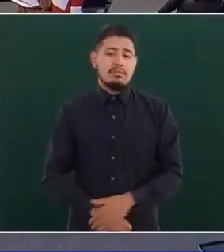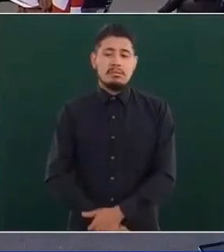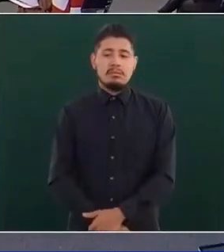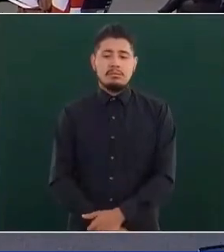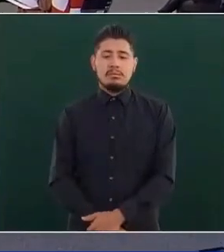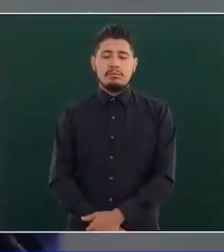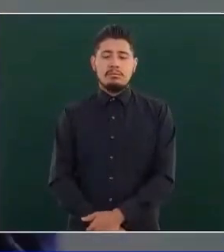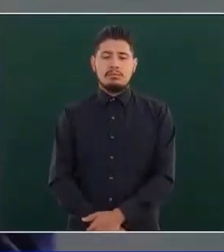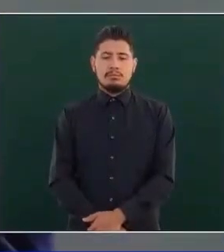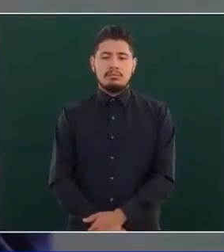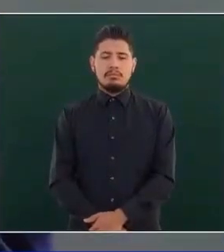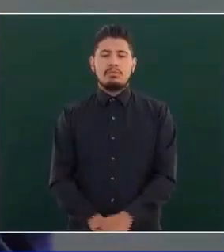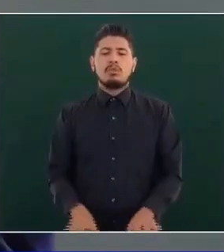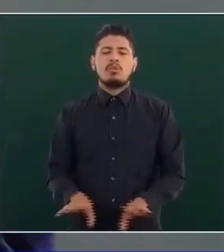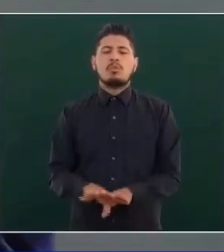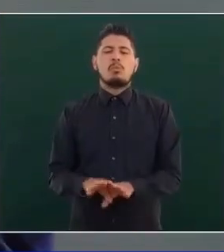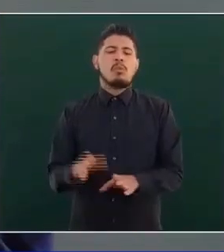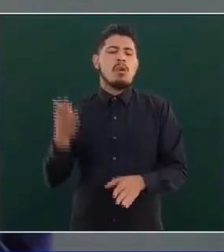y ¿cómo era antes?